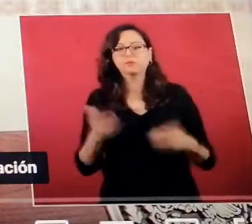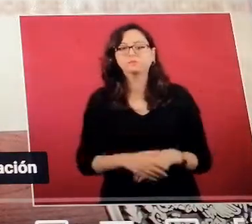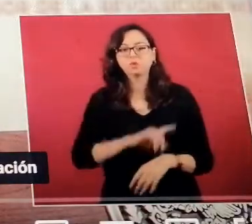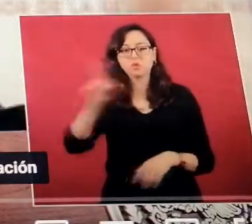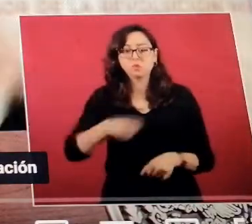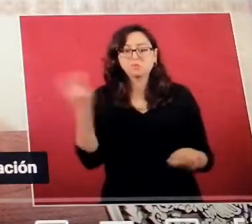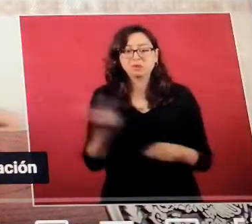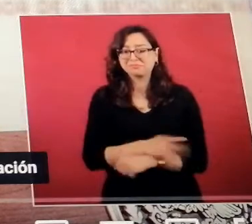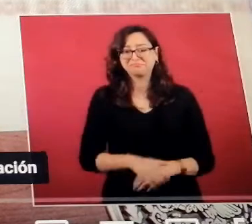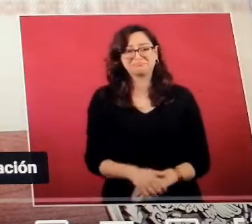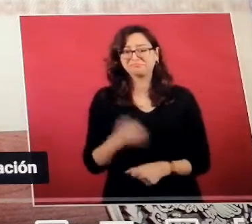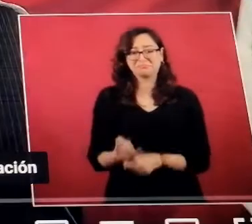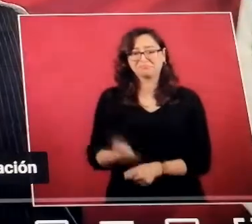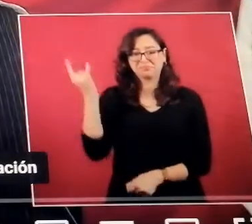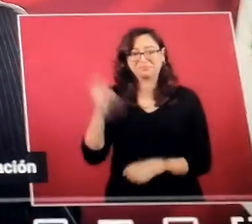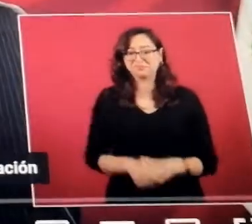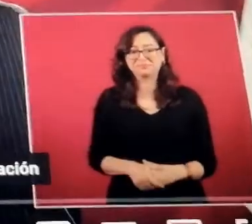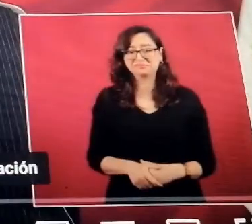Se concentró.